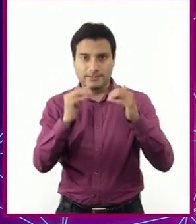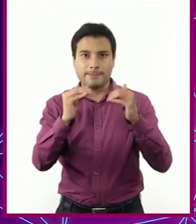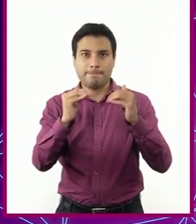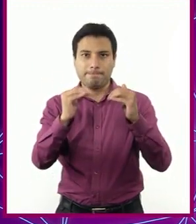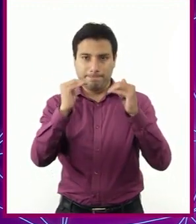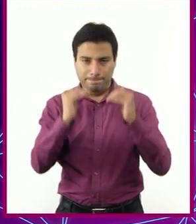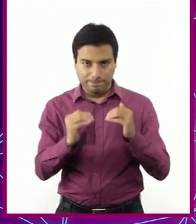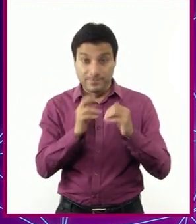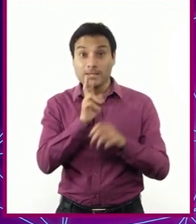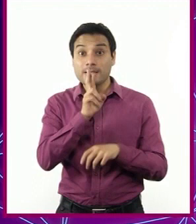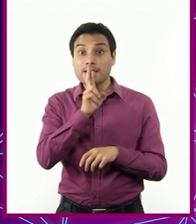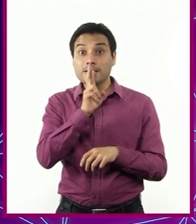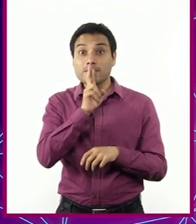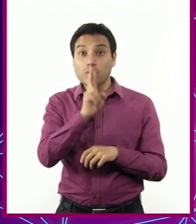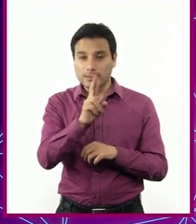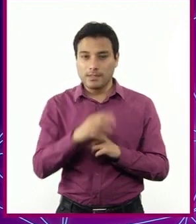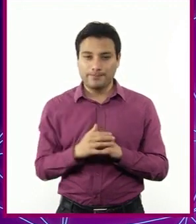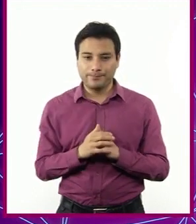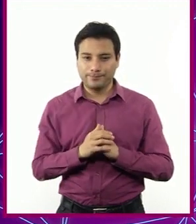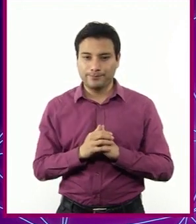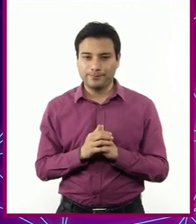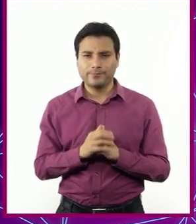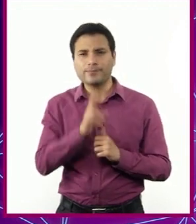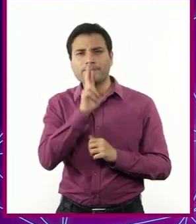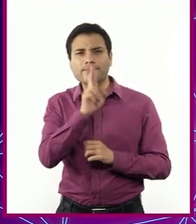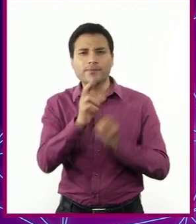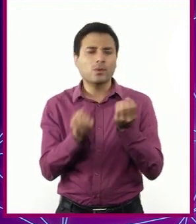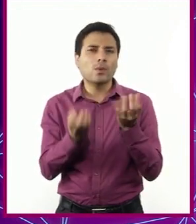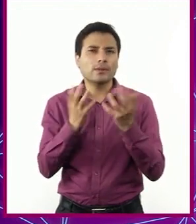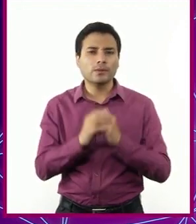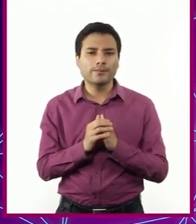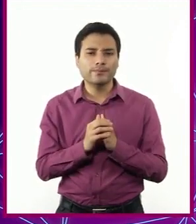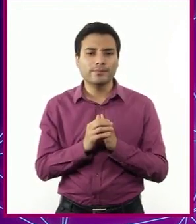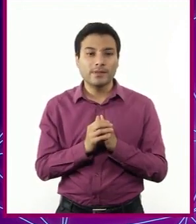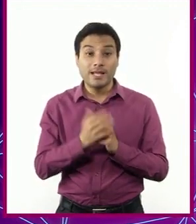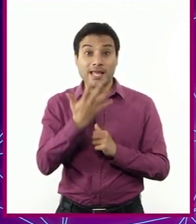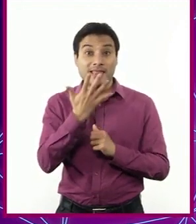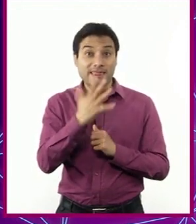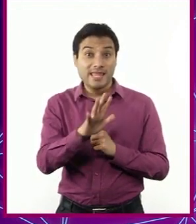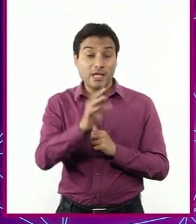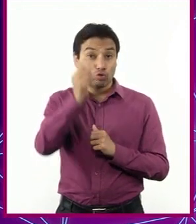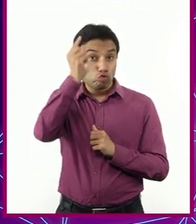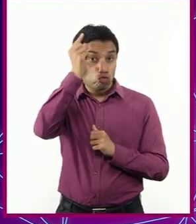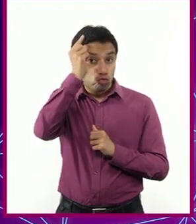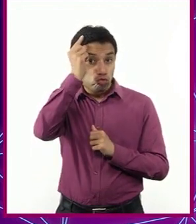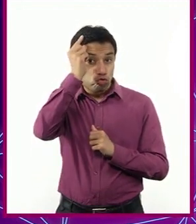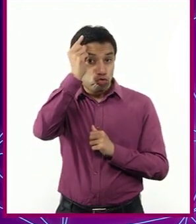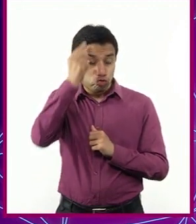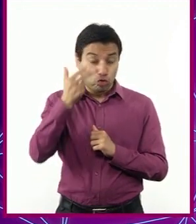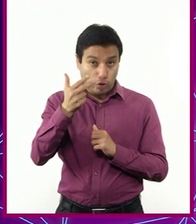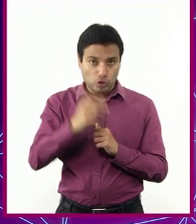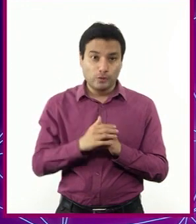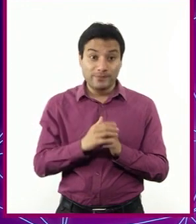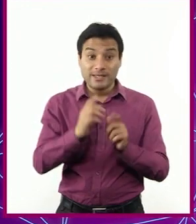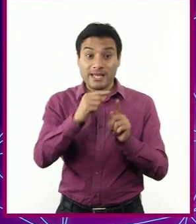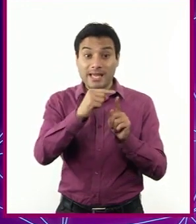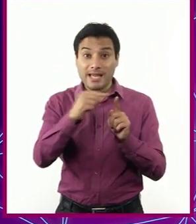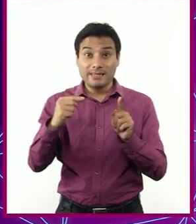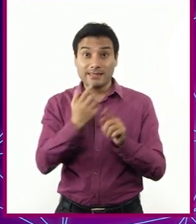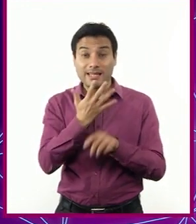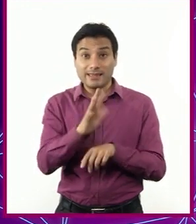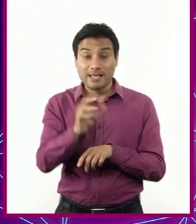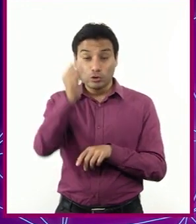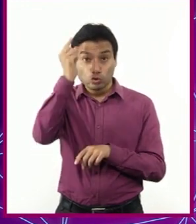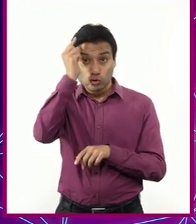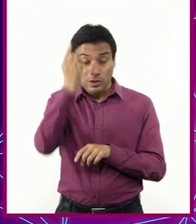al resolver las operaciones, obtenemos que 10 a la 8 entre 10 al cubo es igual